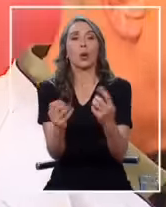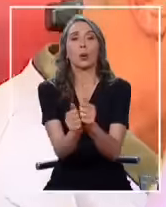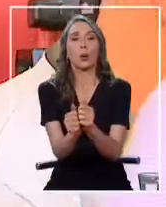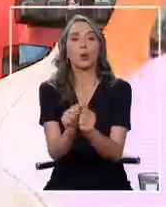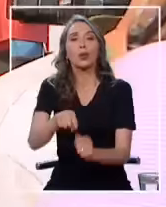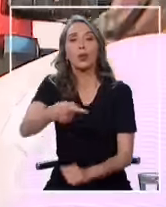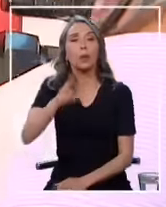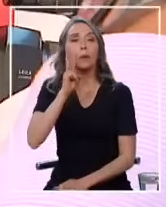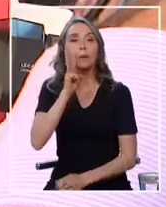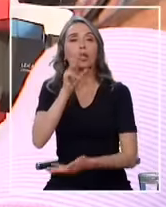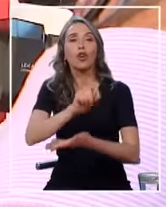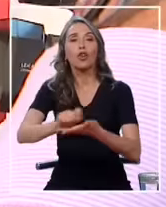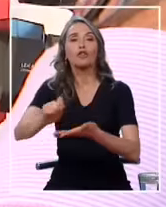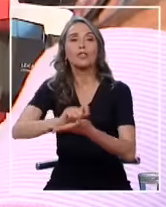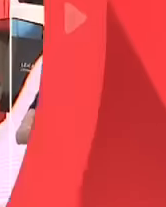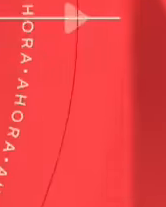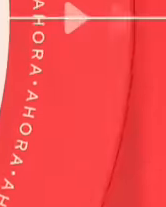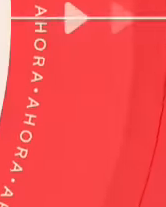electoral.